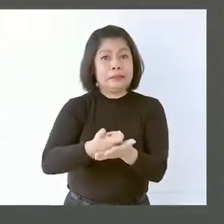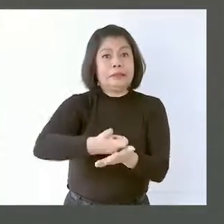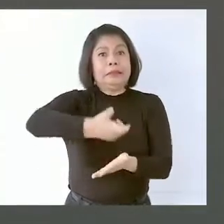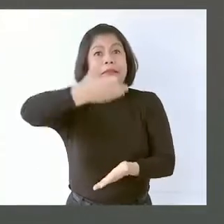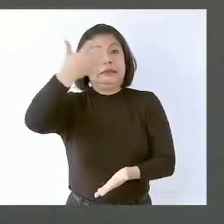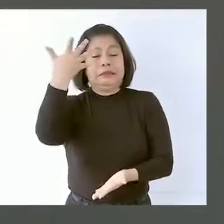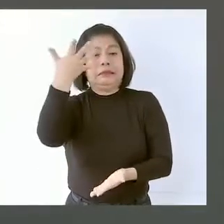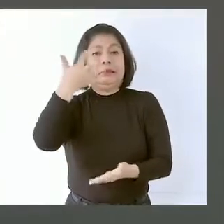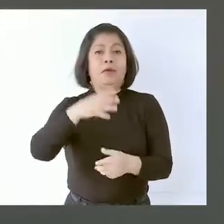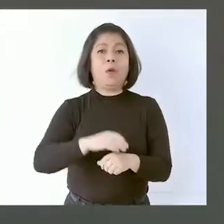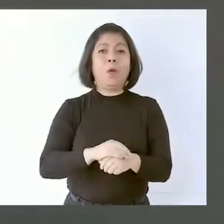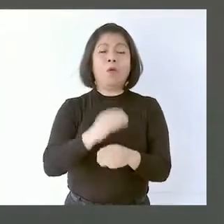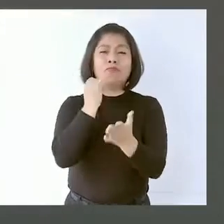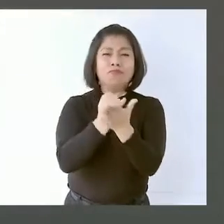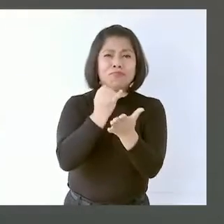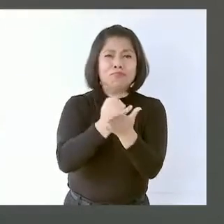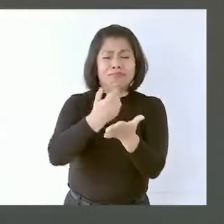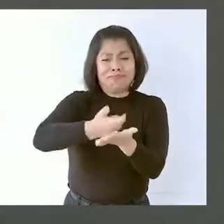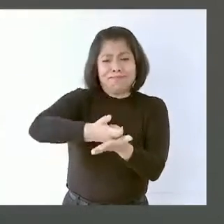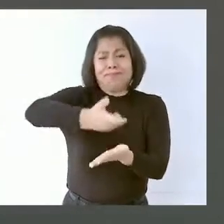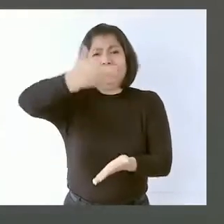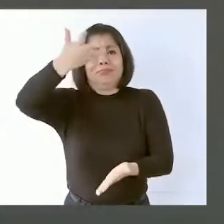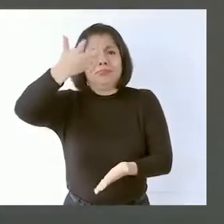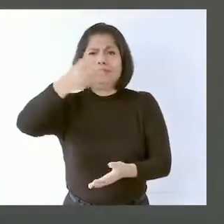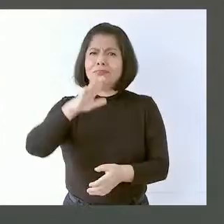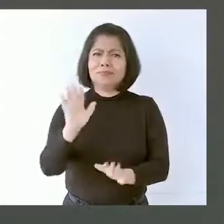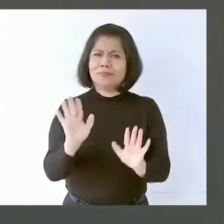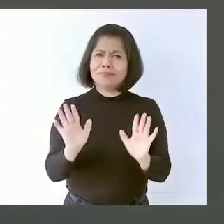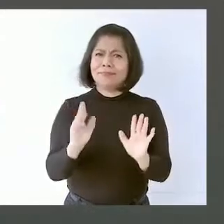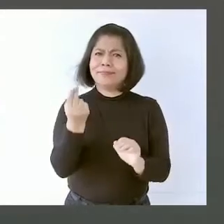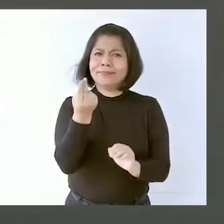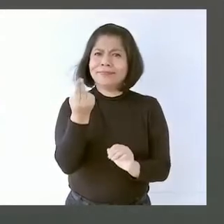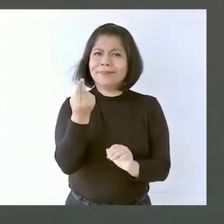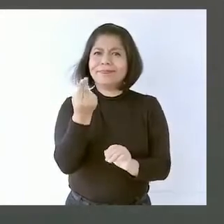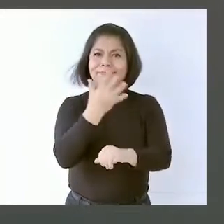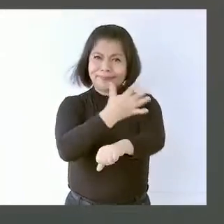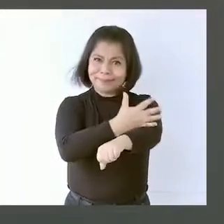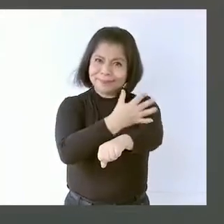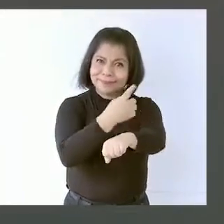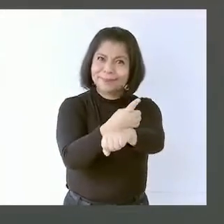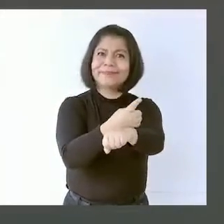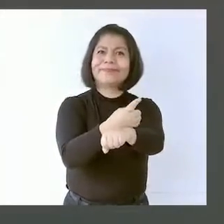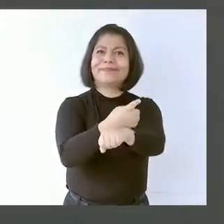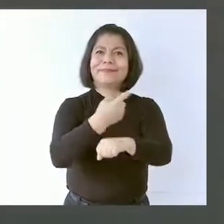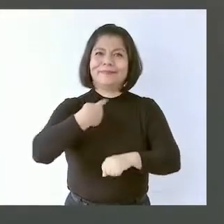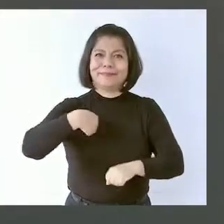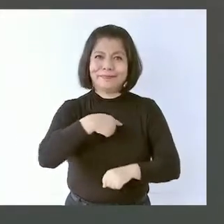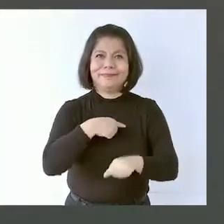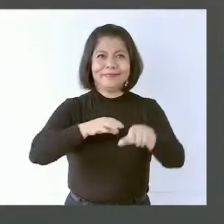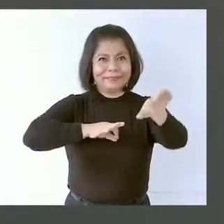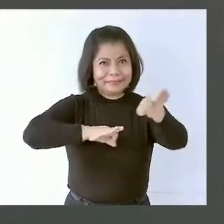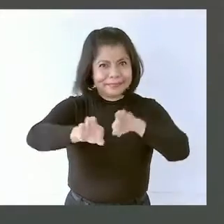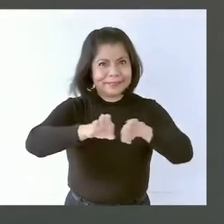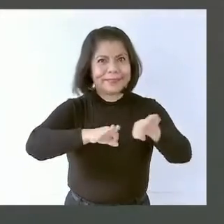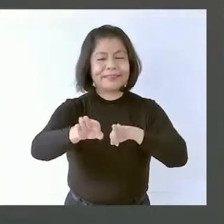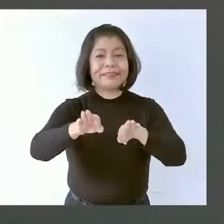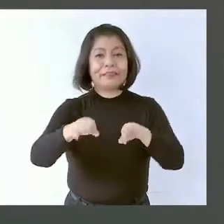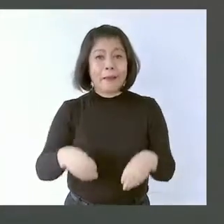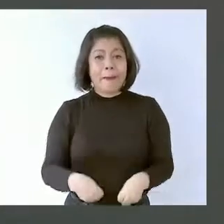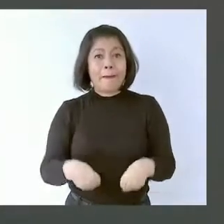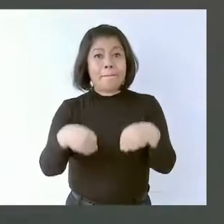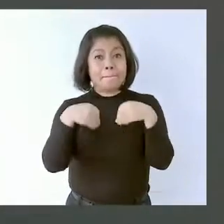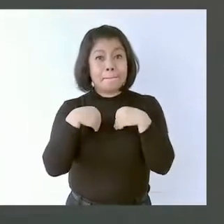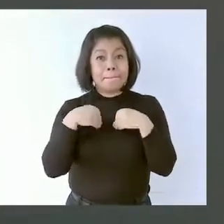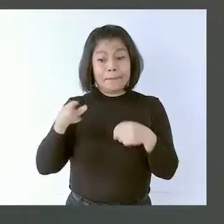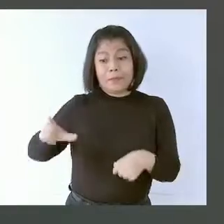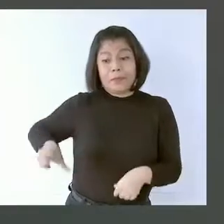con honradez, sin lujos, sin extravagancias en el